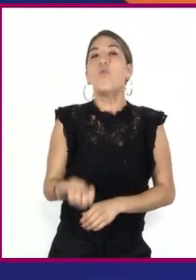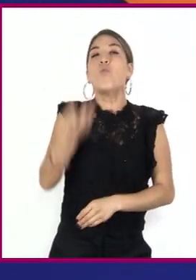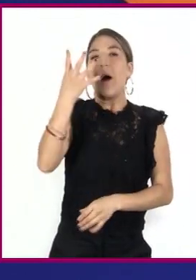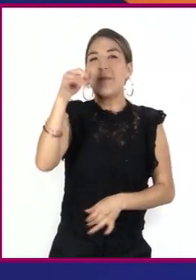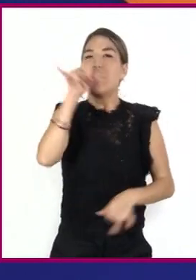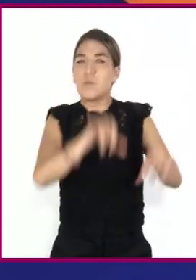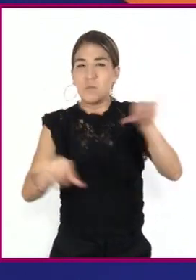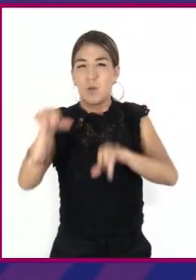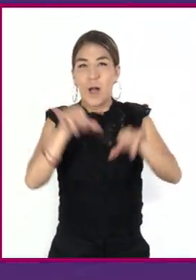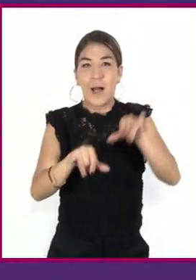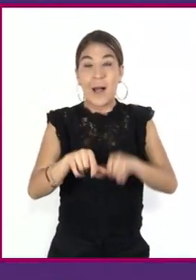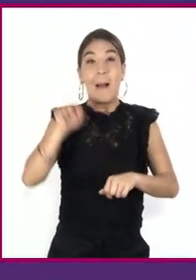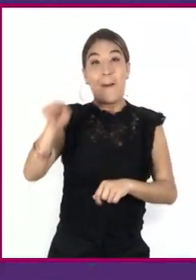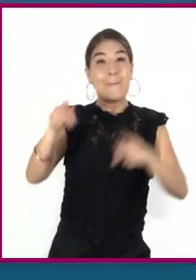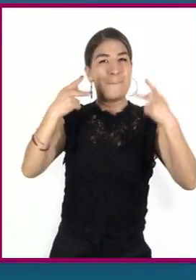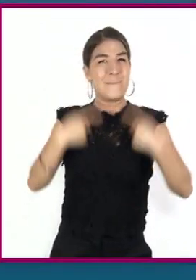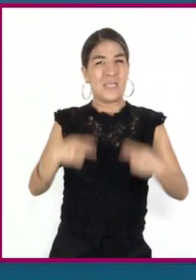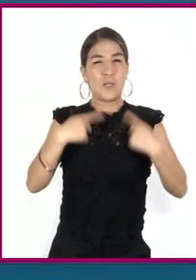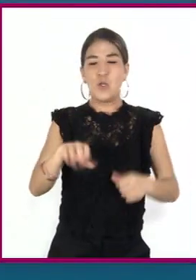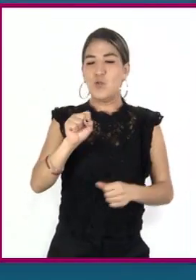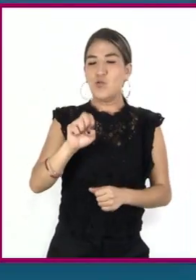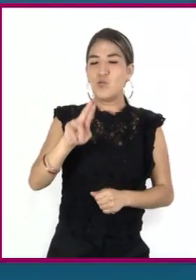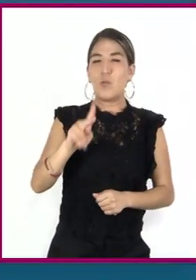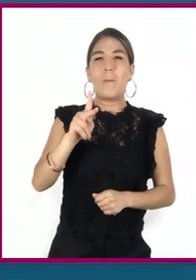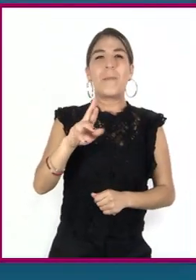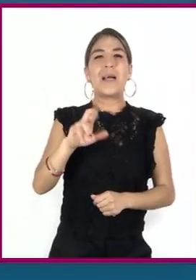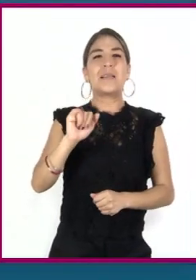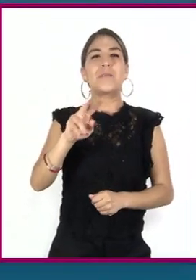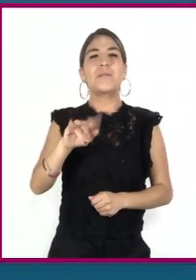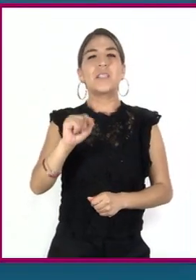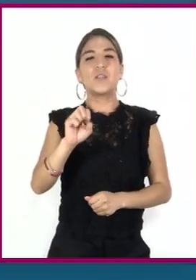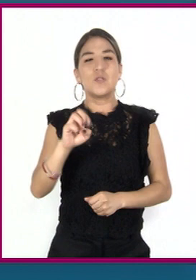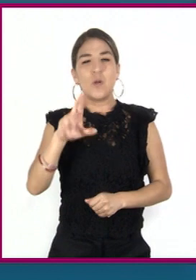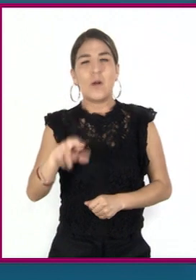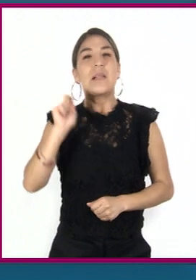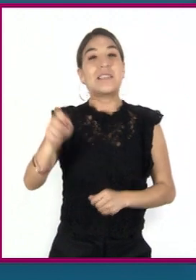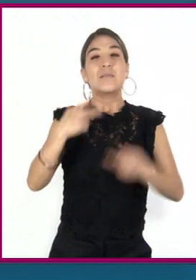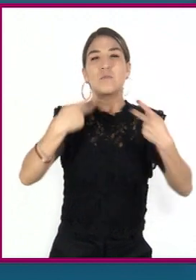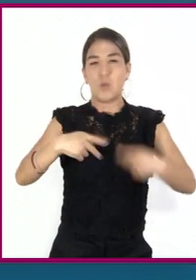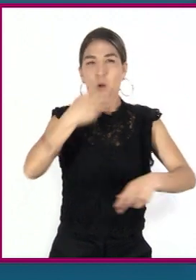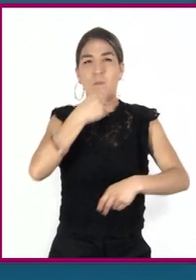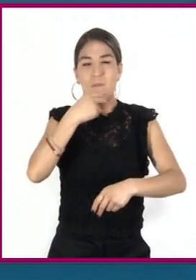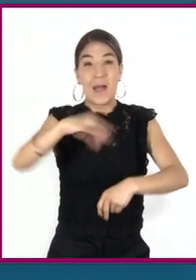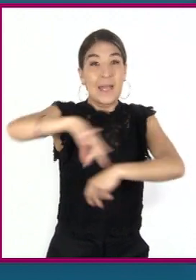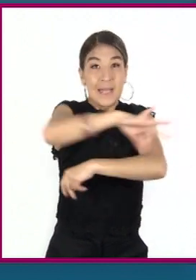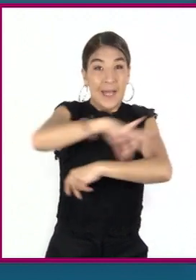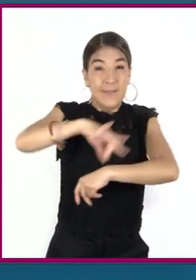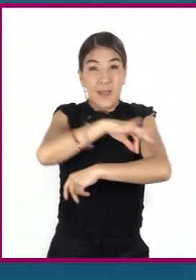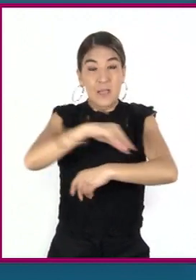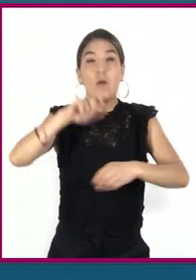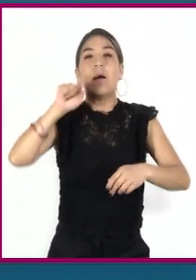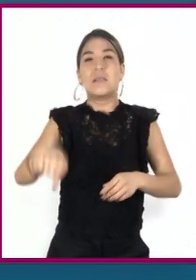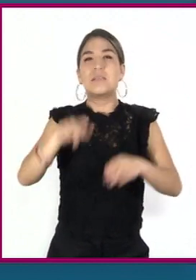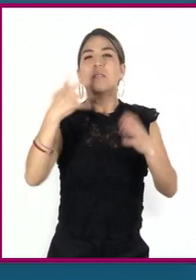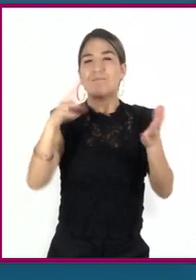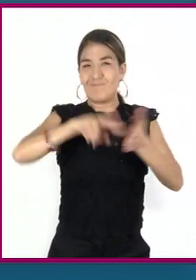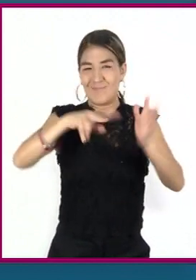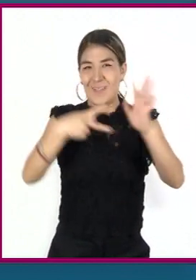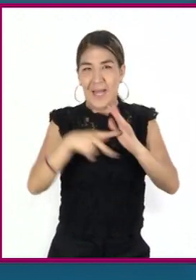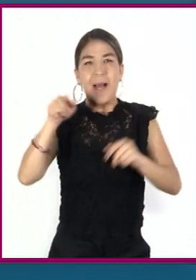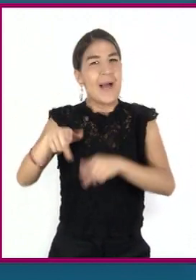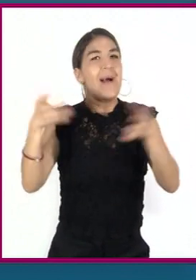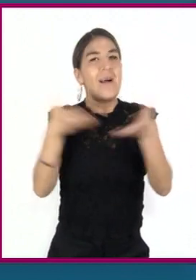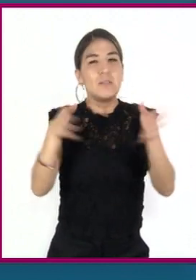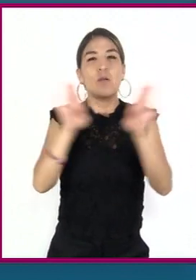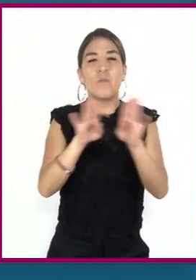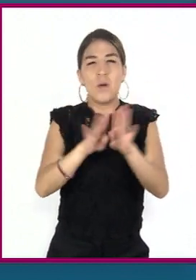procesos, el supervisor, un ingeniero en procesos de producción, es quien analiza e identifica las áreas de mejora y